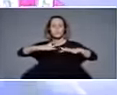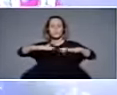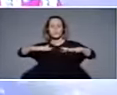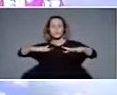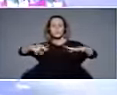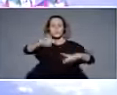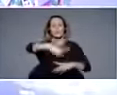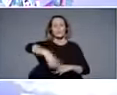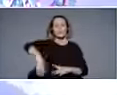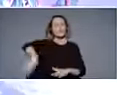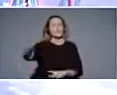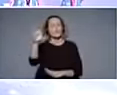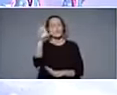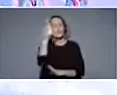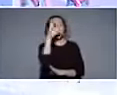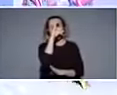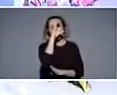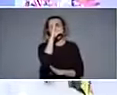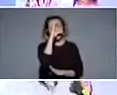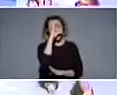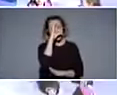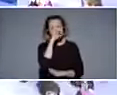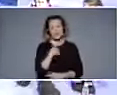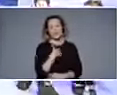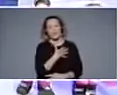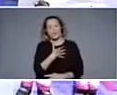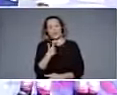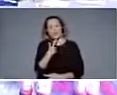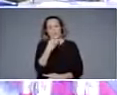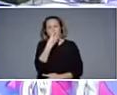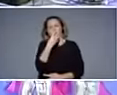voz, quiero gritar que estoy harto,